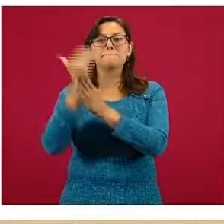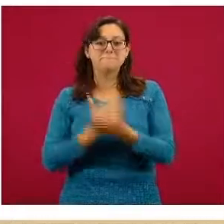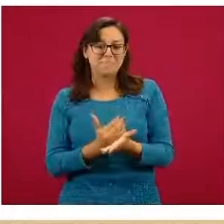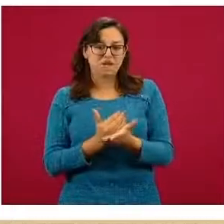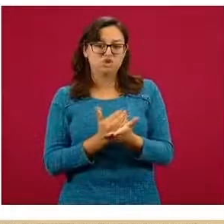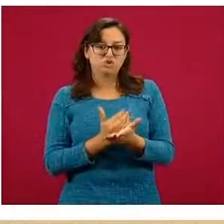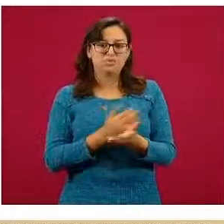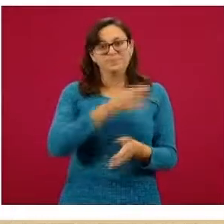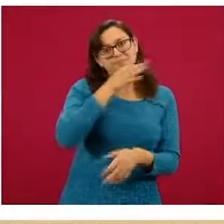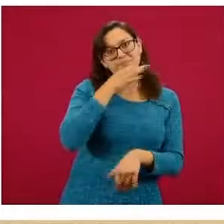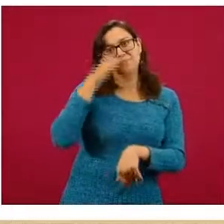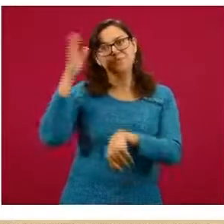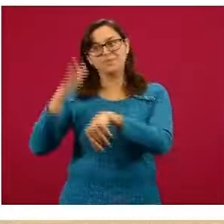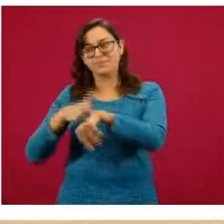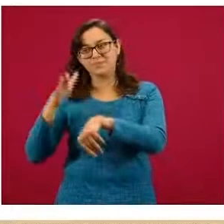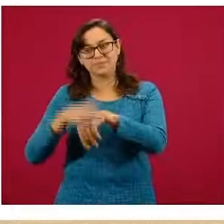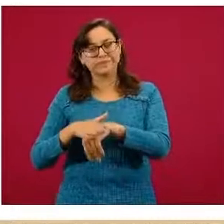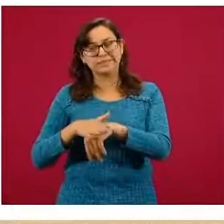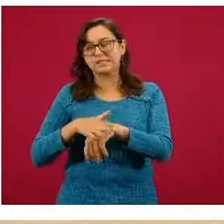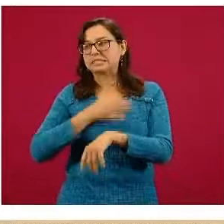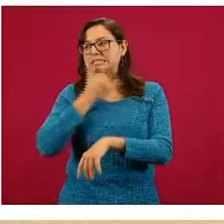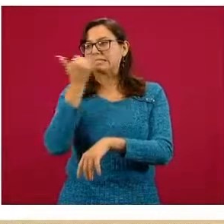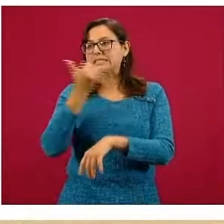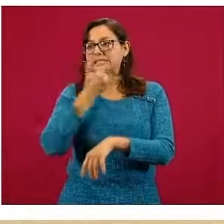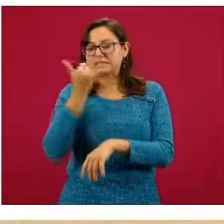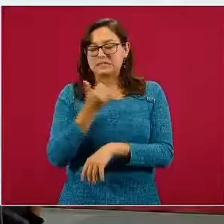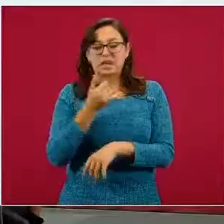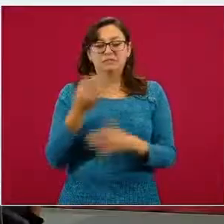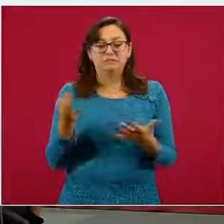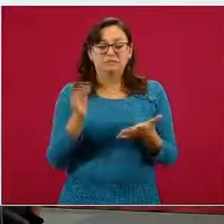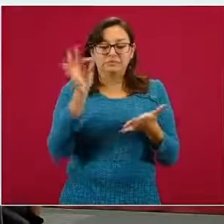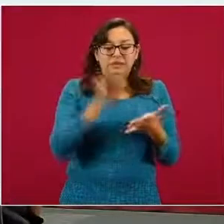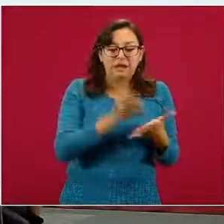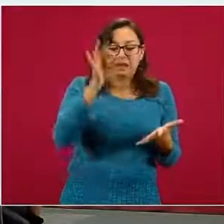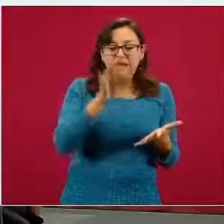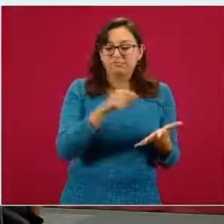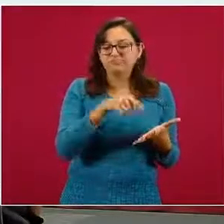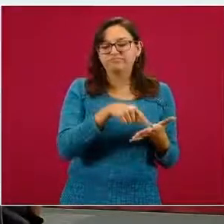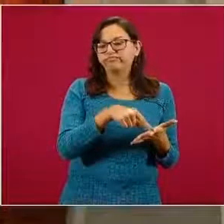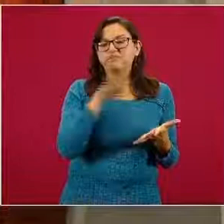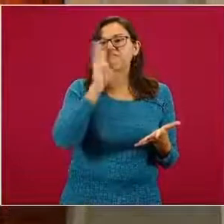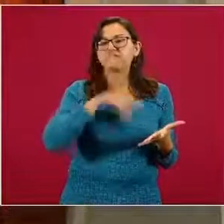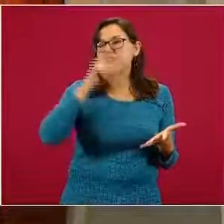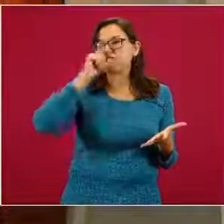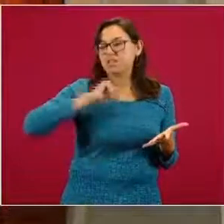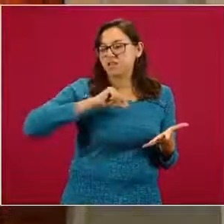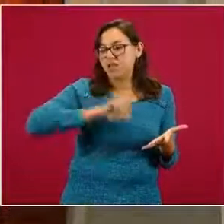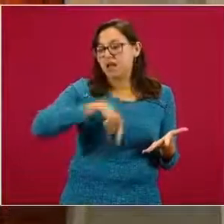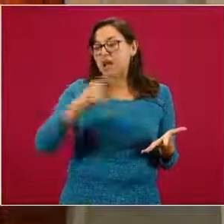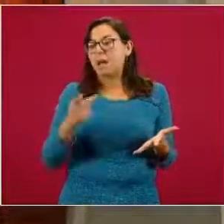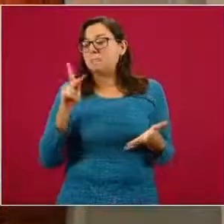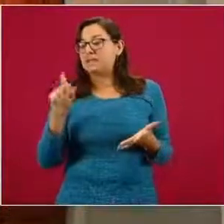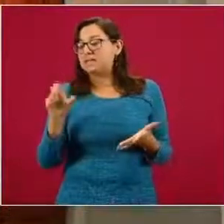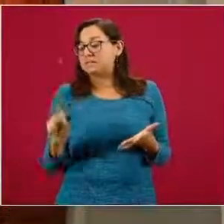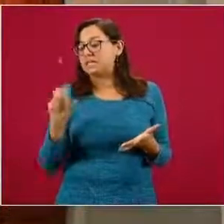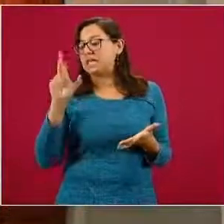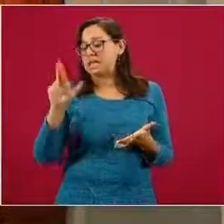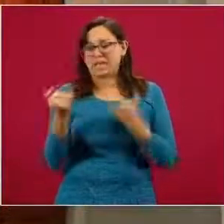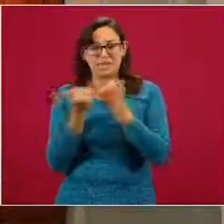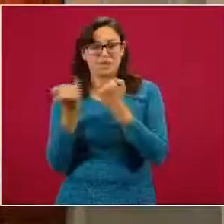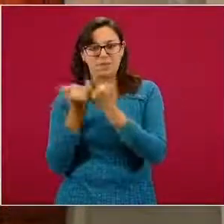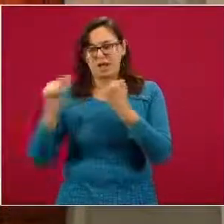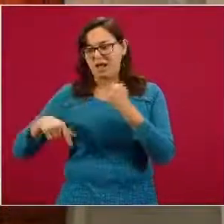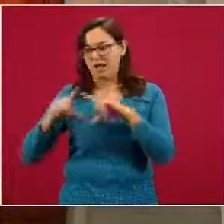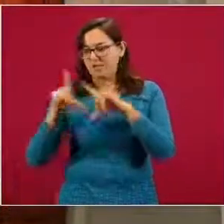los resultados que hayan sido emitidos por PCR, en todo caso como siempre lo ha hecho México, y entonces decidieron en